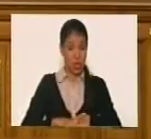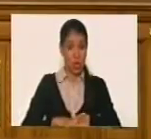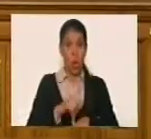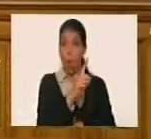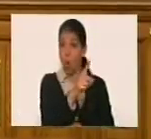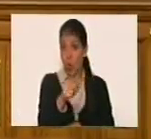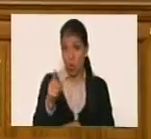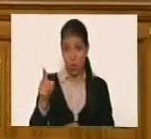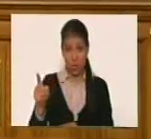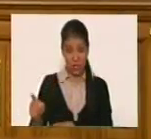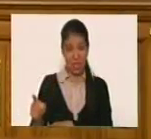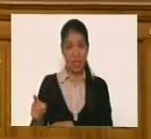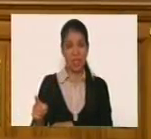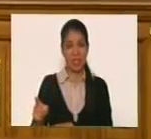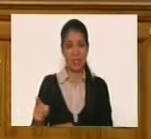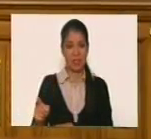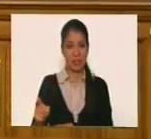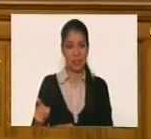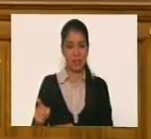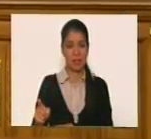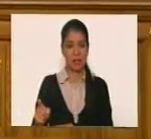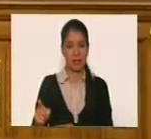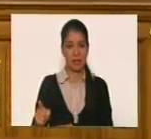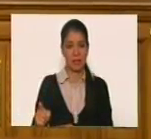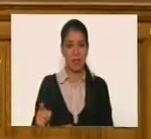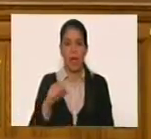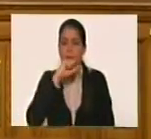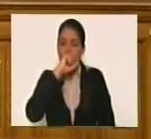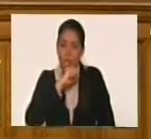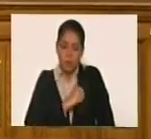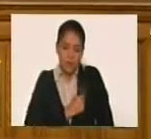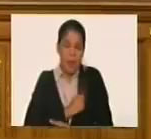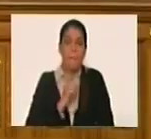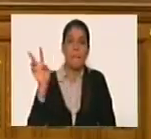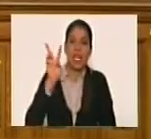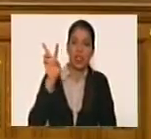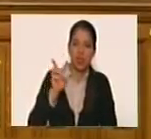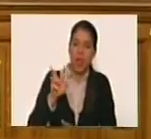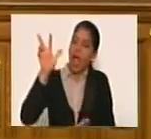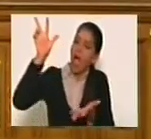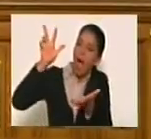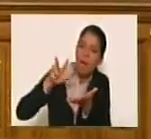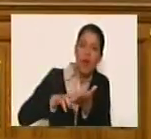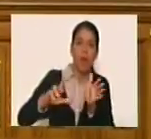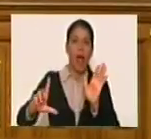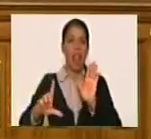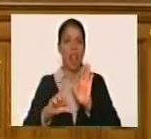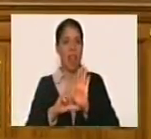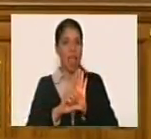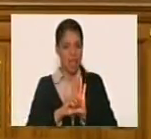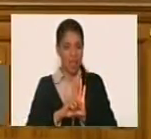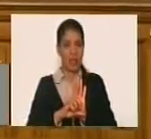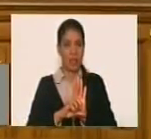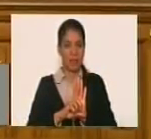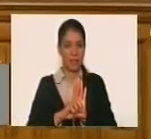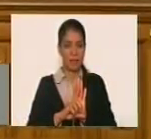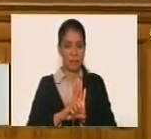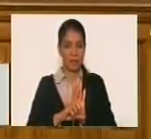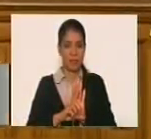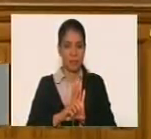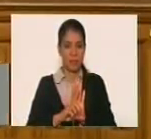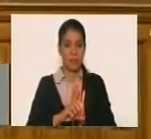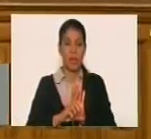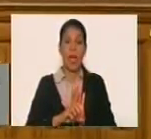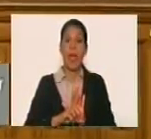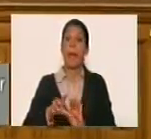ustedes estaban con pasión patria aprobando esta ley, en la UNESCO en París,